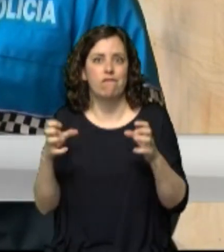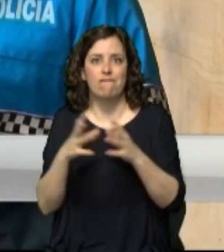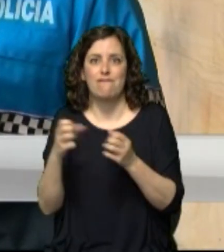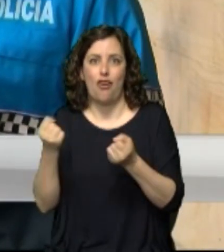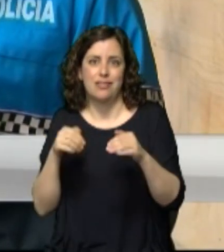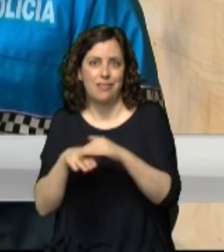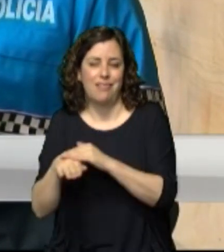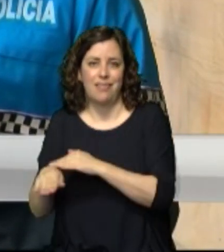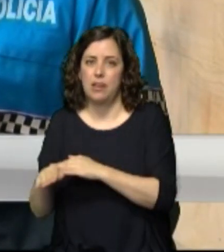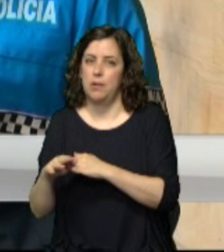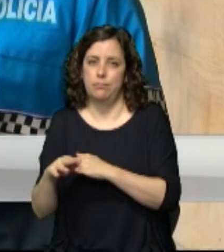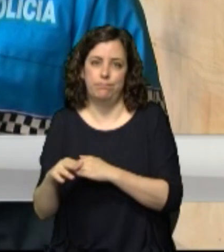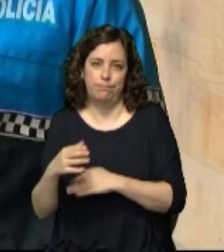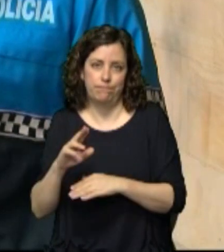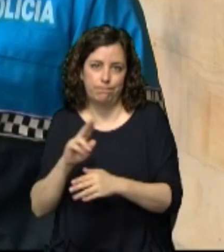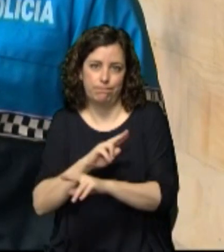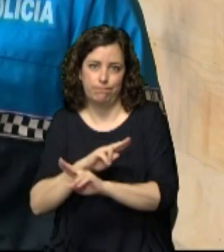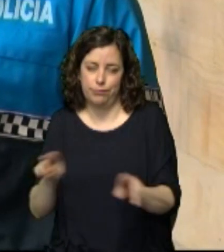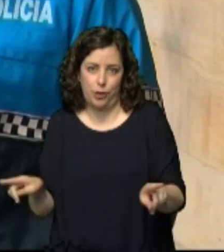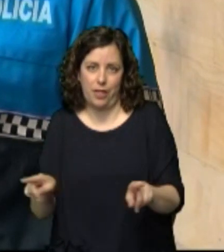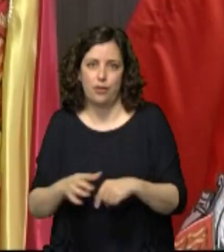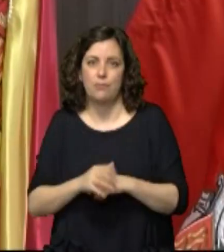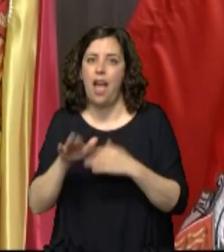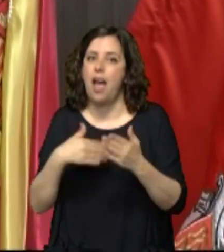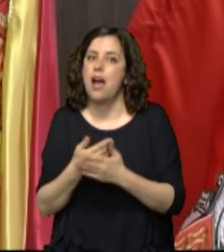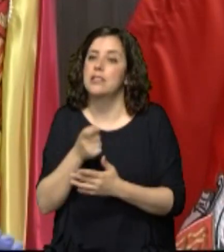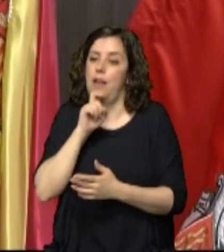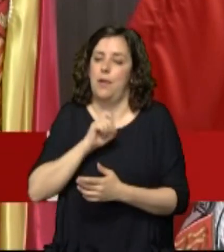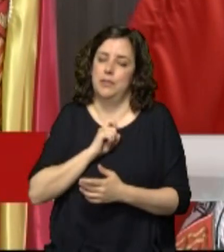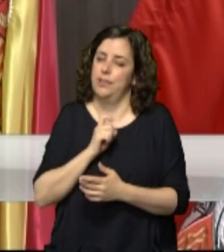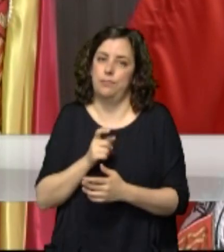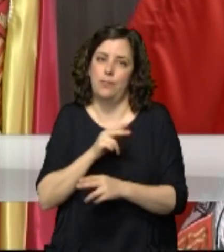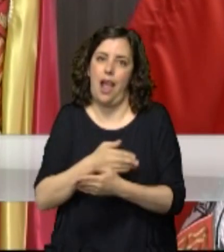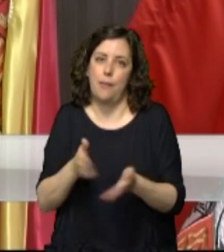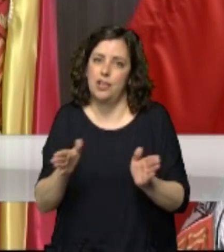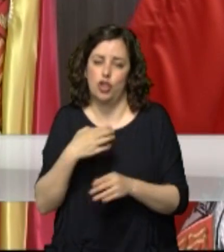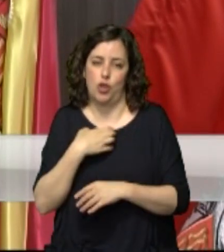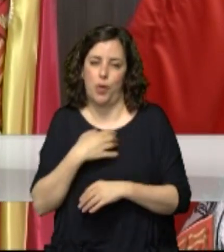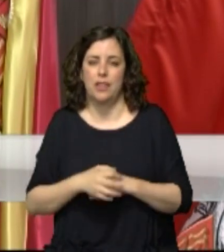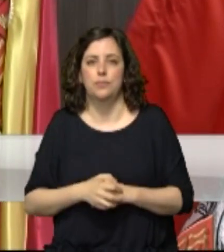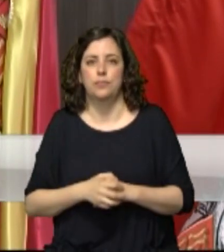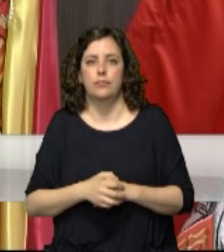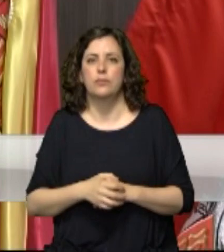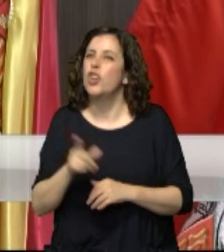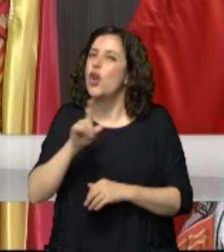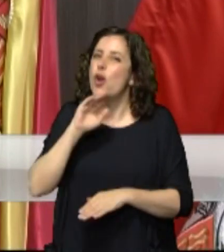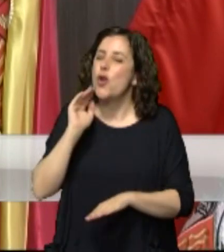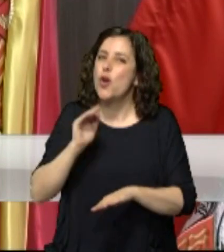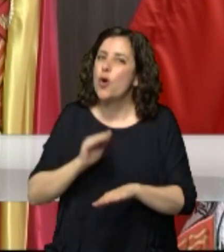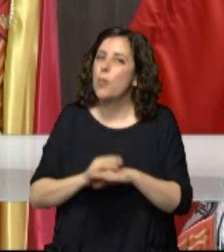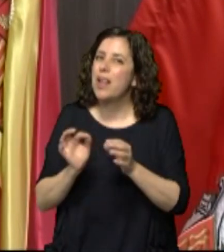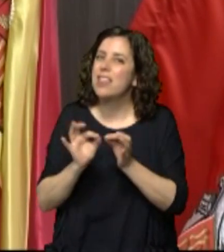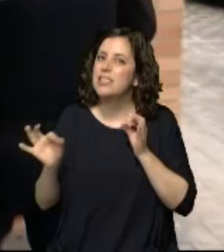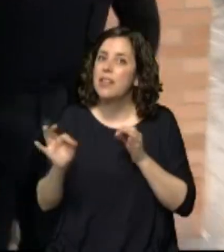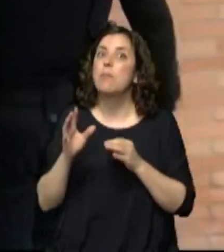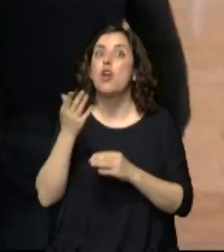pero eso sigue precintado y hasta nueva orden no quedará abierto. No cumplen con las distancias y es importante porque muchos de ellos